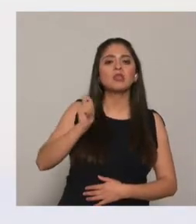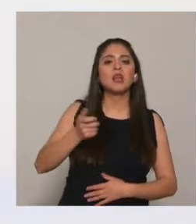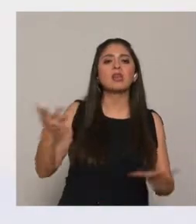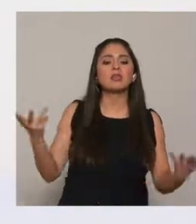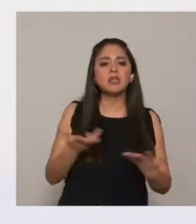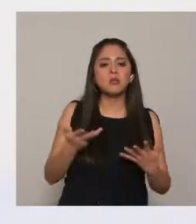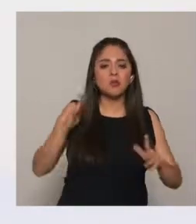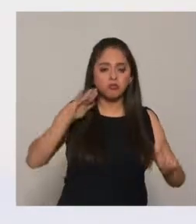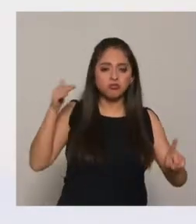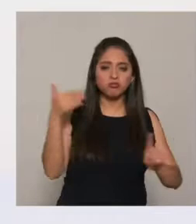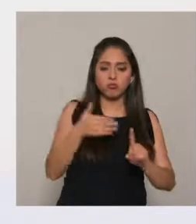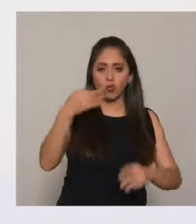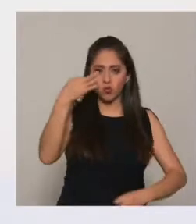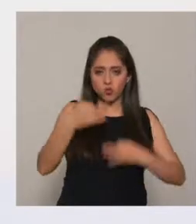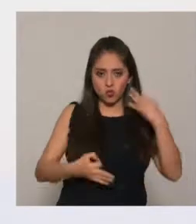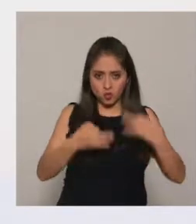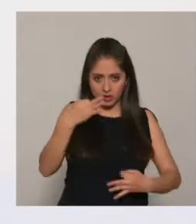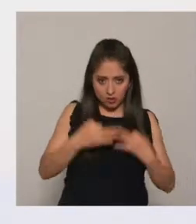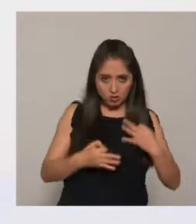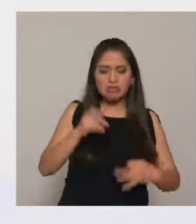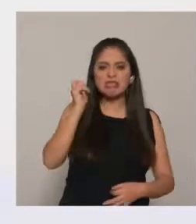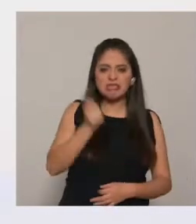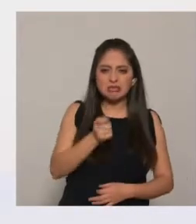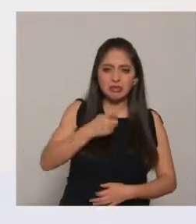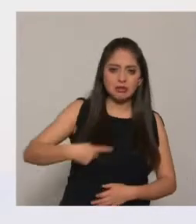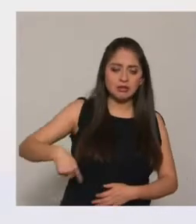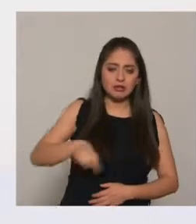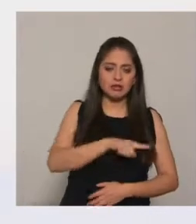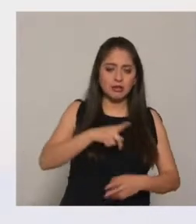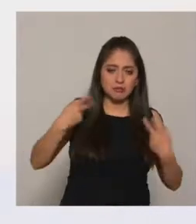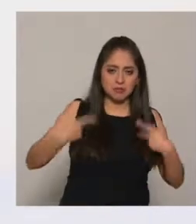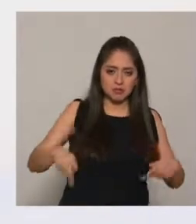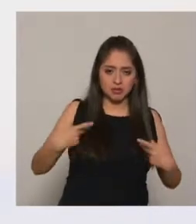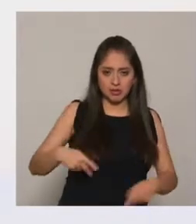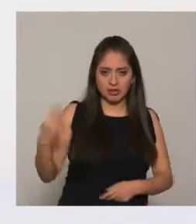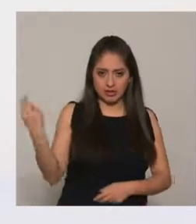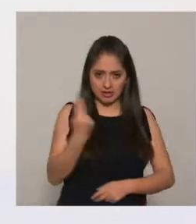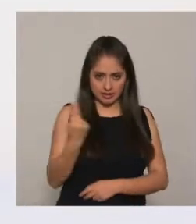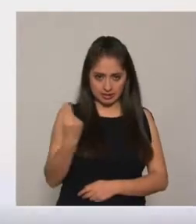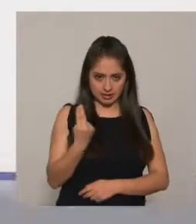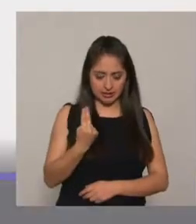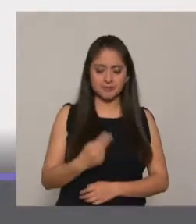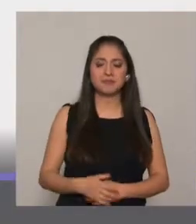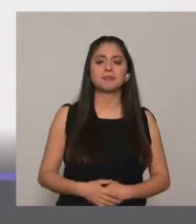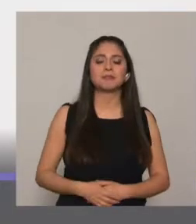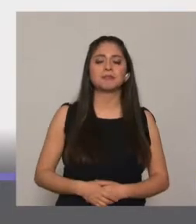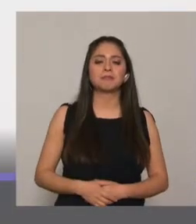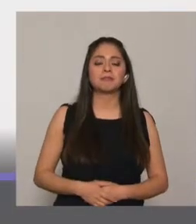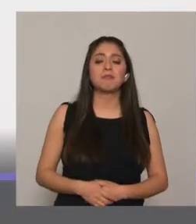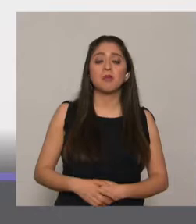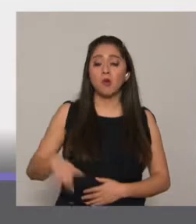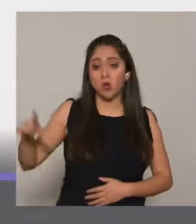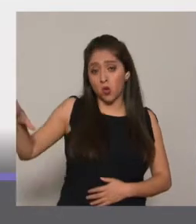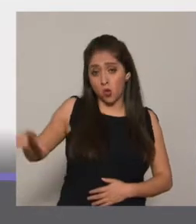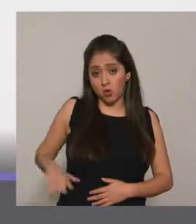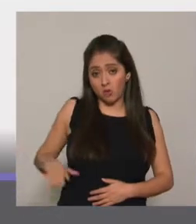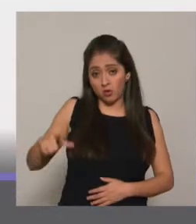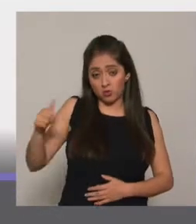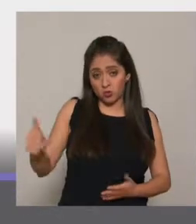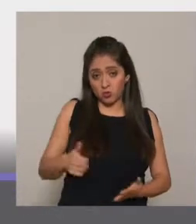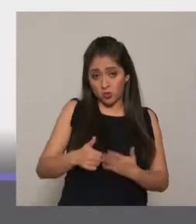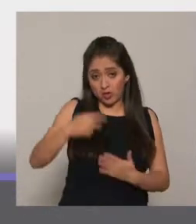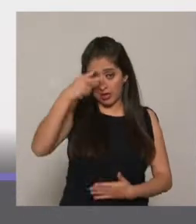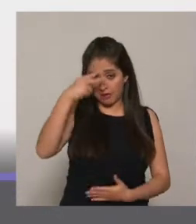también hechos jurídicos que la ciudadanía requiere. En combinación con el gobierno de la ciudad, participamos